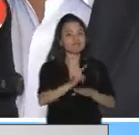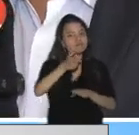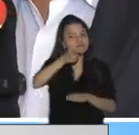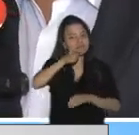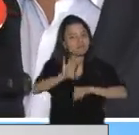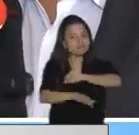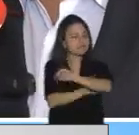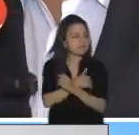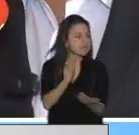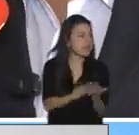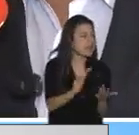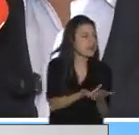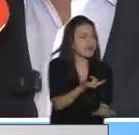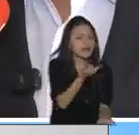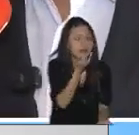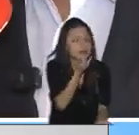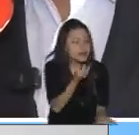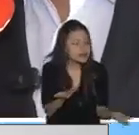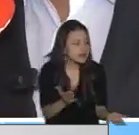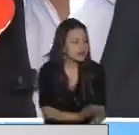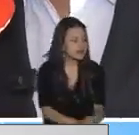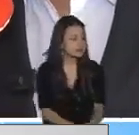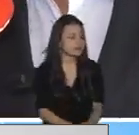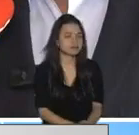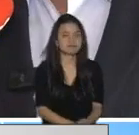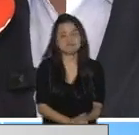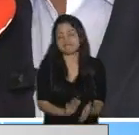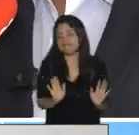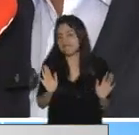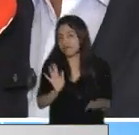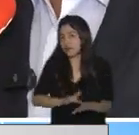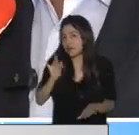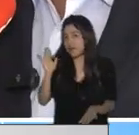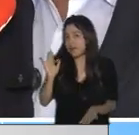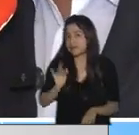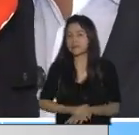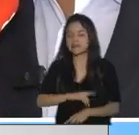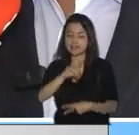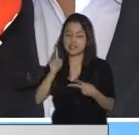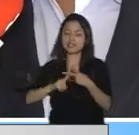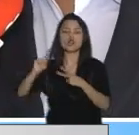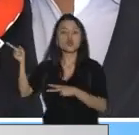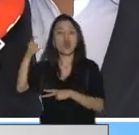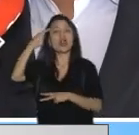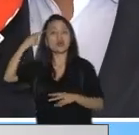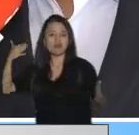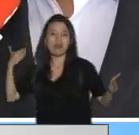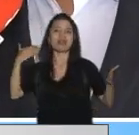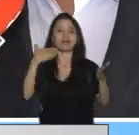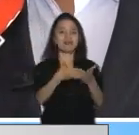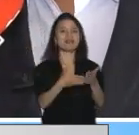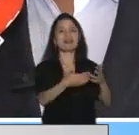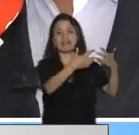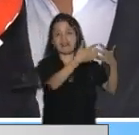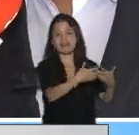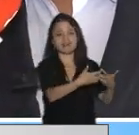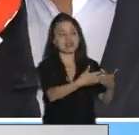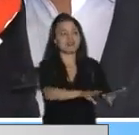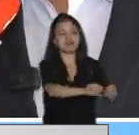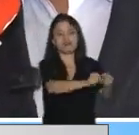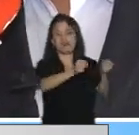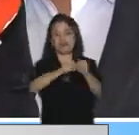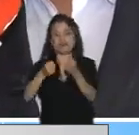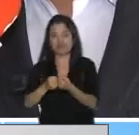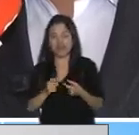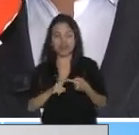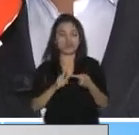a ver qué es lo que está pasando dentro de la empresa. Segundo, pues vamos a demandar la empresa. El gobierno va a demandar la empresa por daños